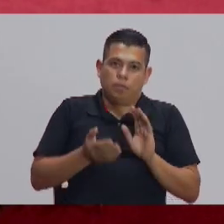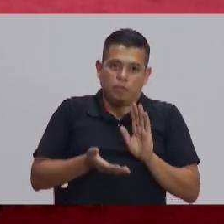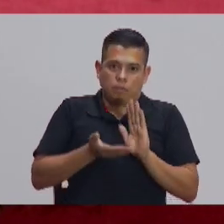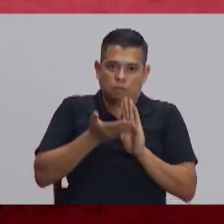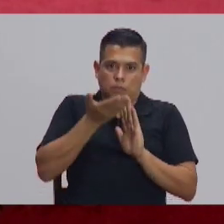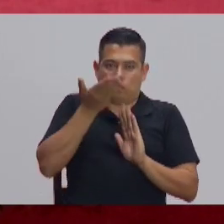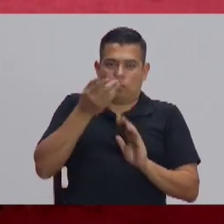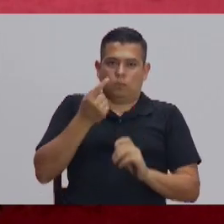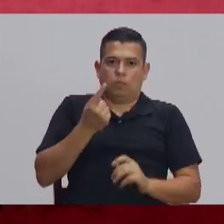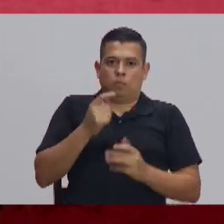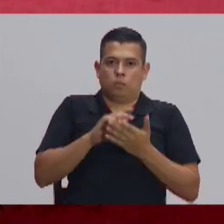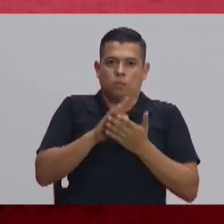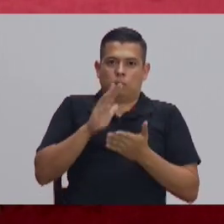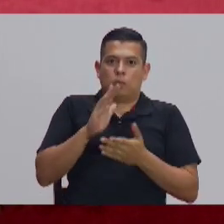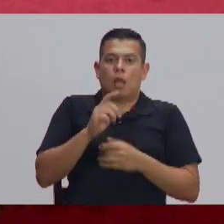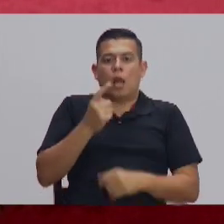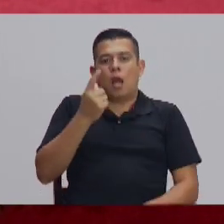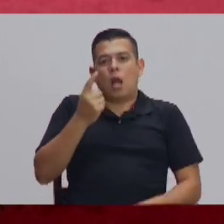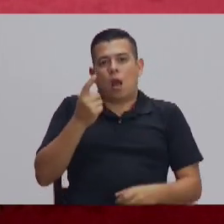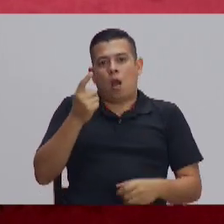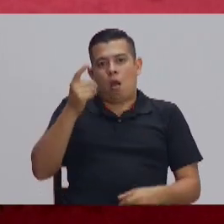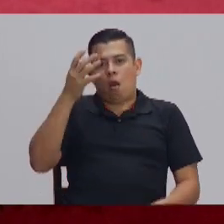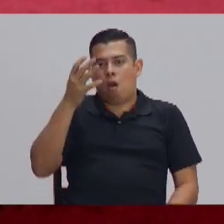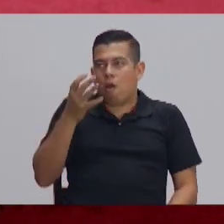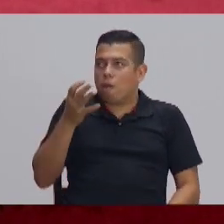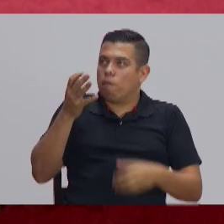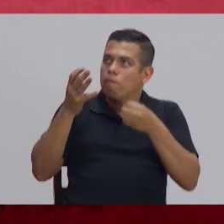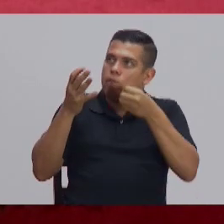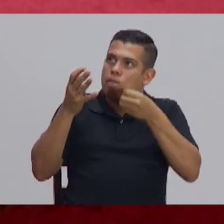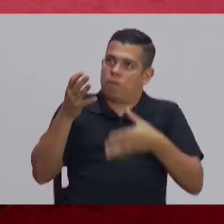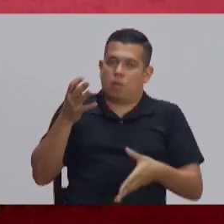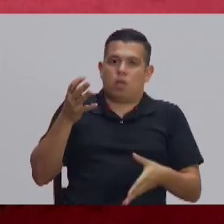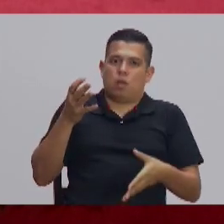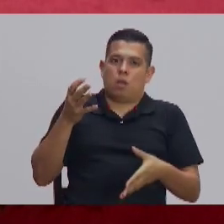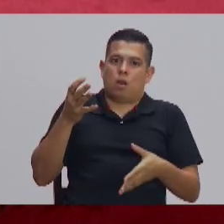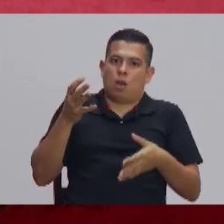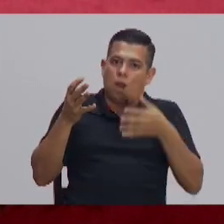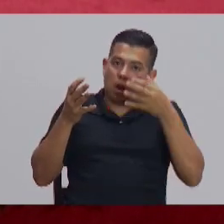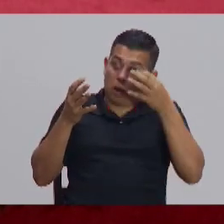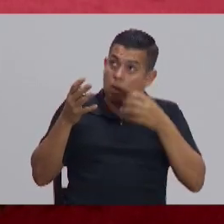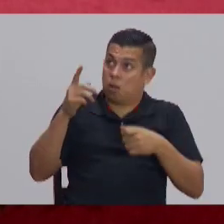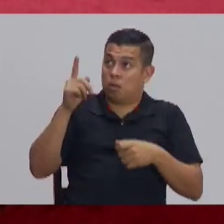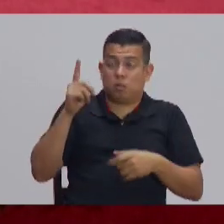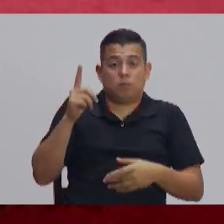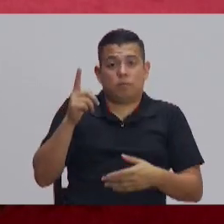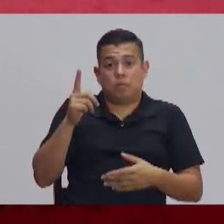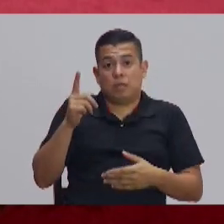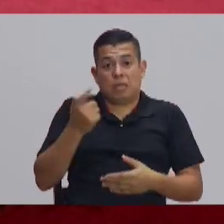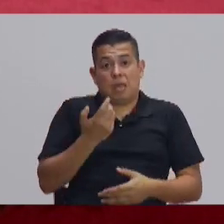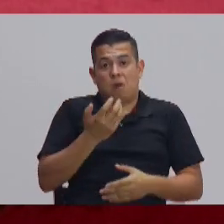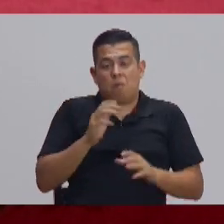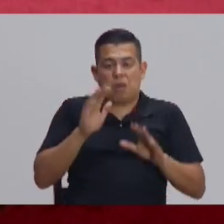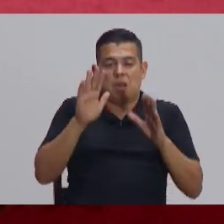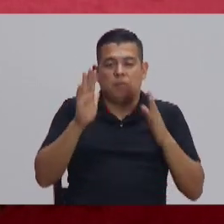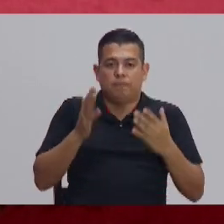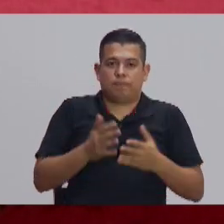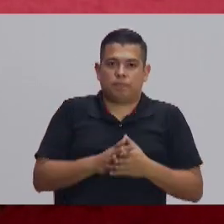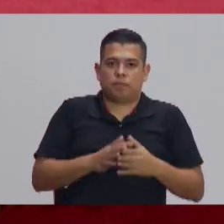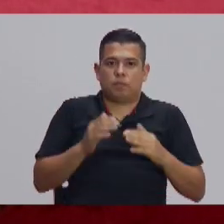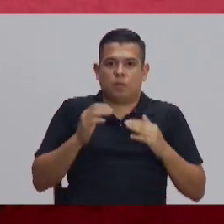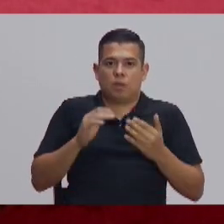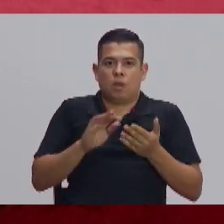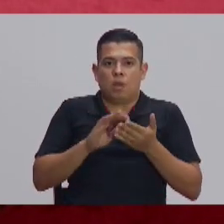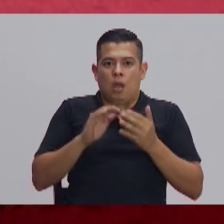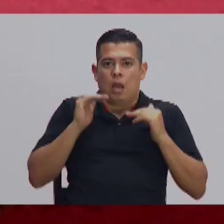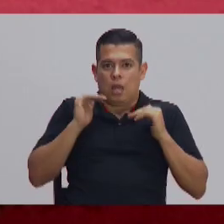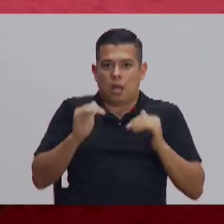porque perdimos la fe en dios dejamos de creer en sus milagros también nos estancamos